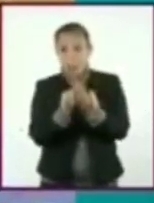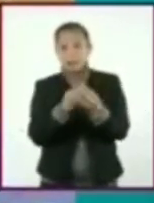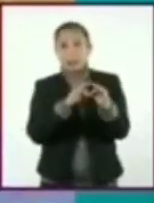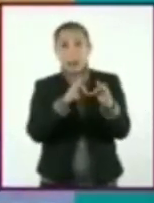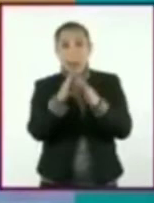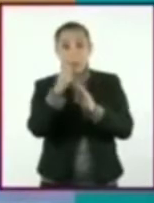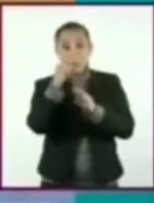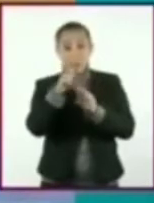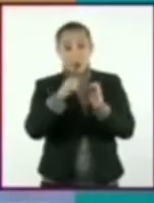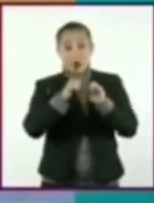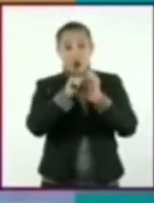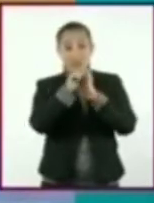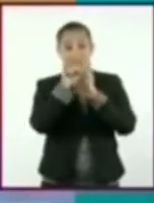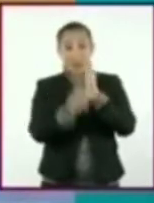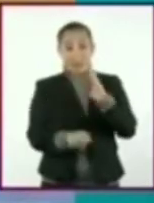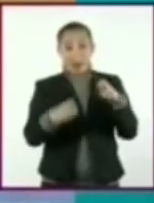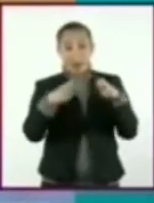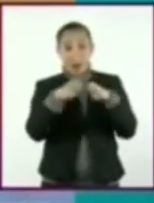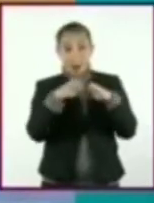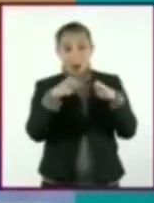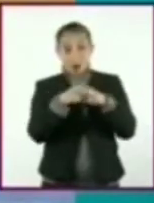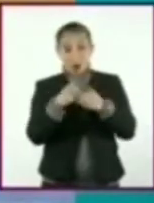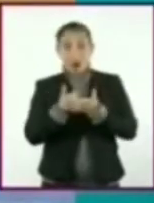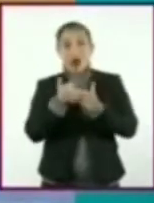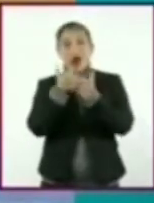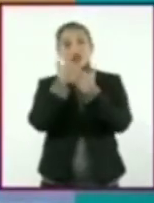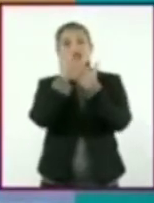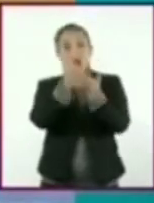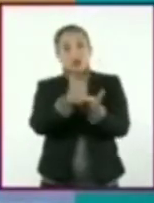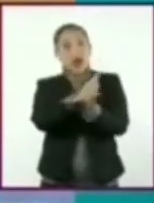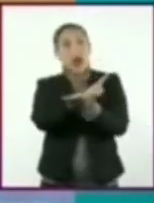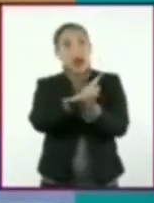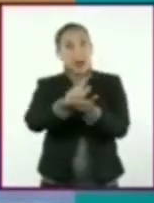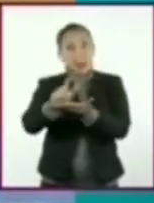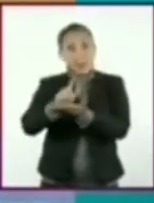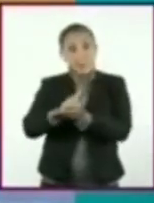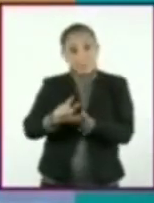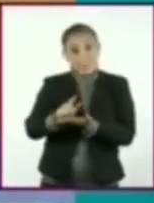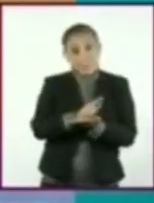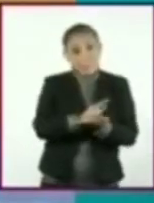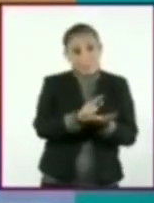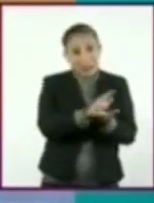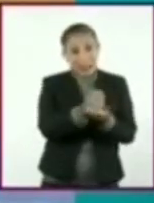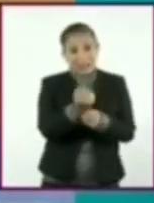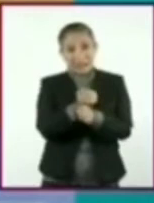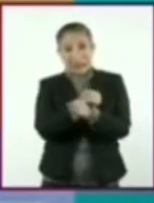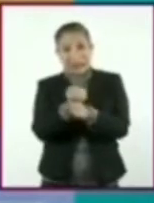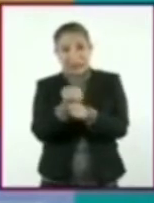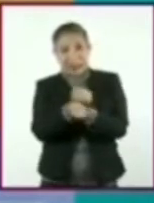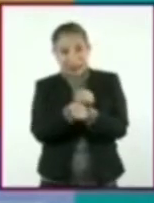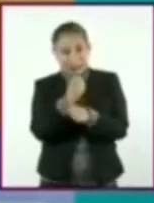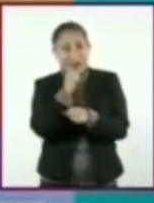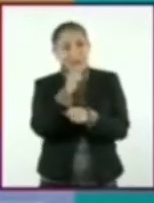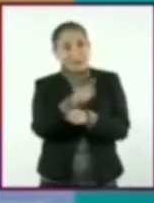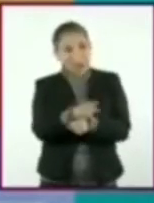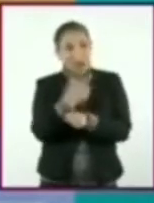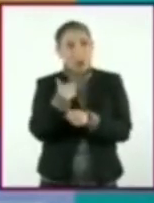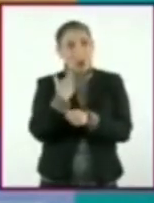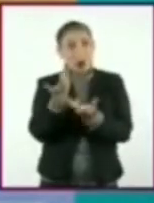trabajan sobre sistema nervioso, ayudan a la depuración de la sangre, también